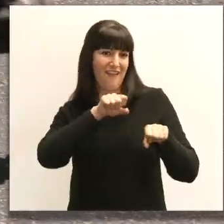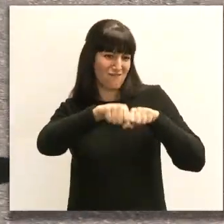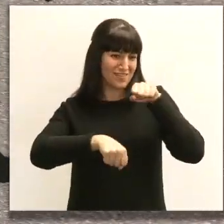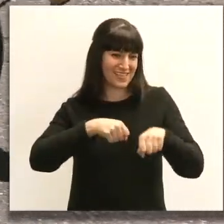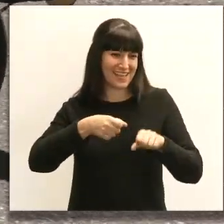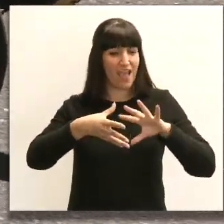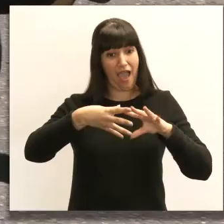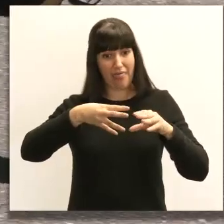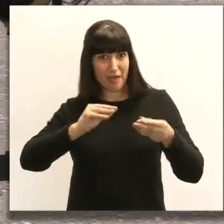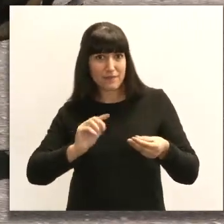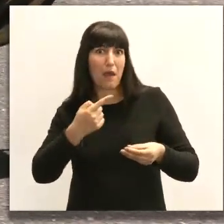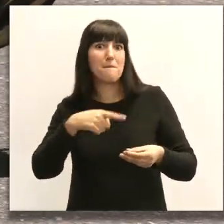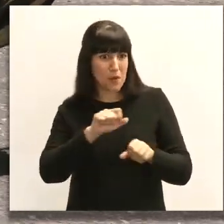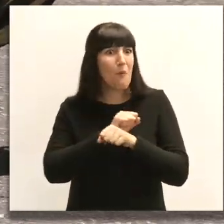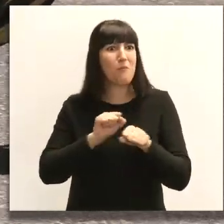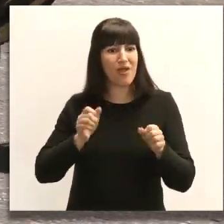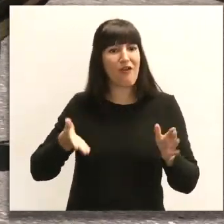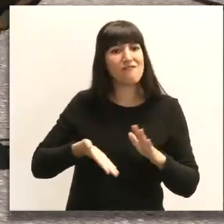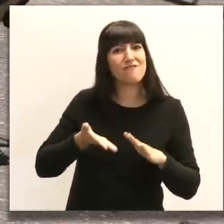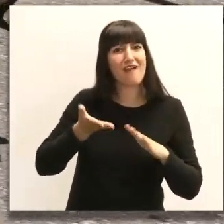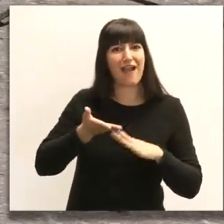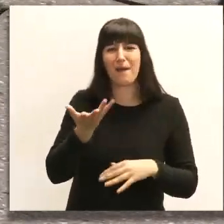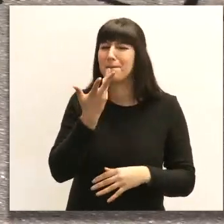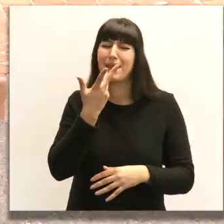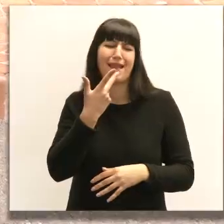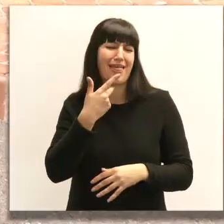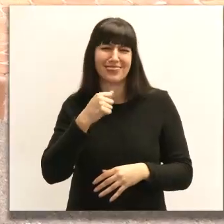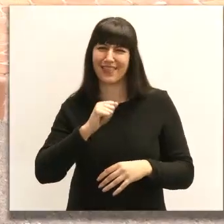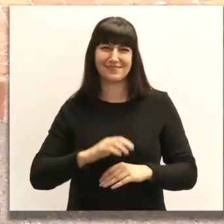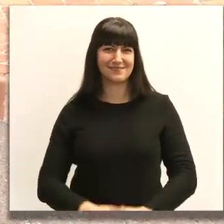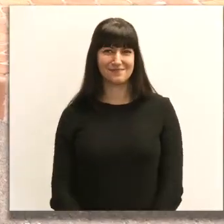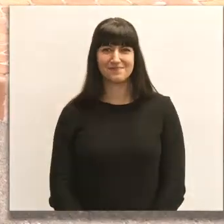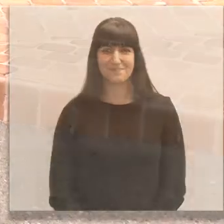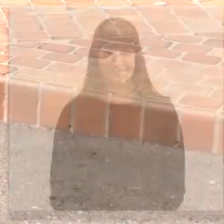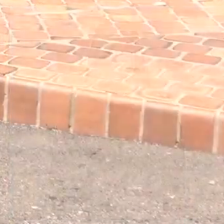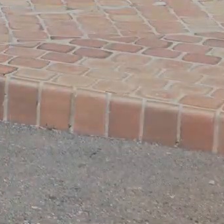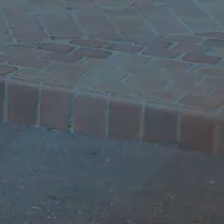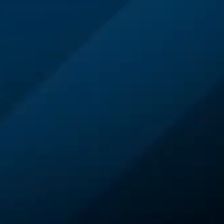sea una bicicleta especial, pero puedo hacerlo y puedo, el vicio mío, la bicicleta.